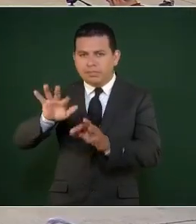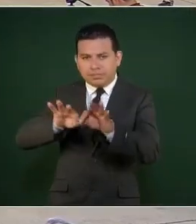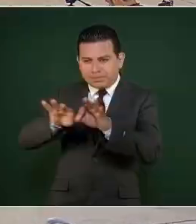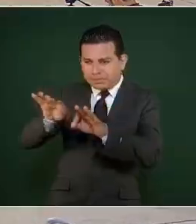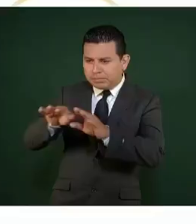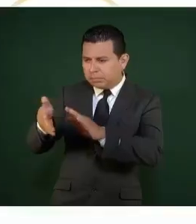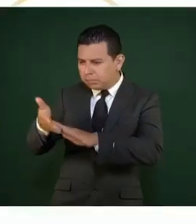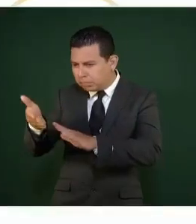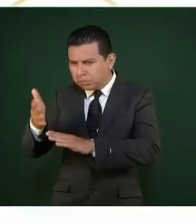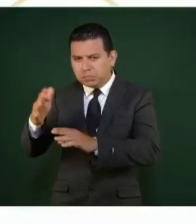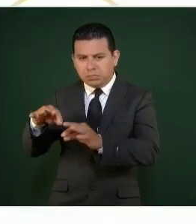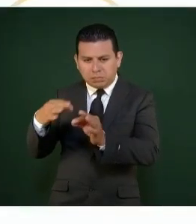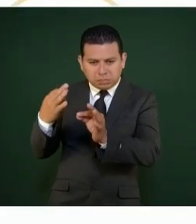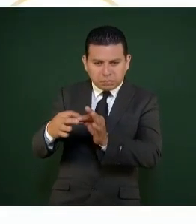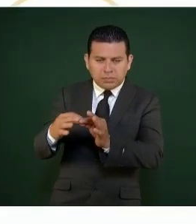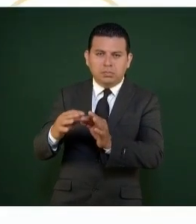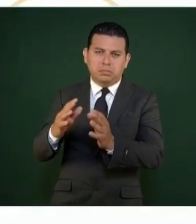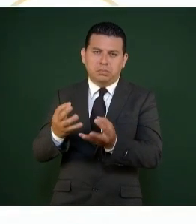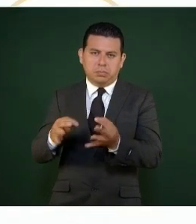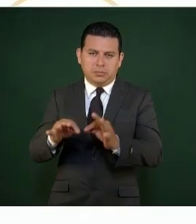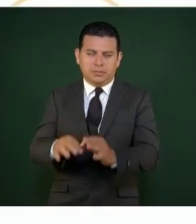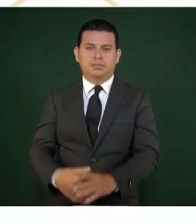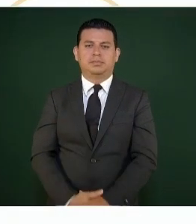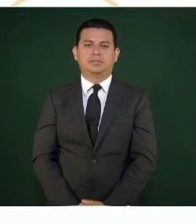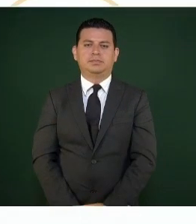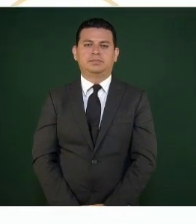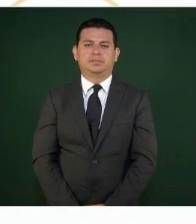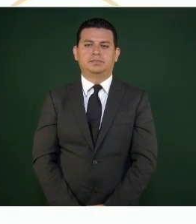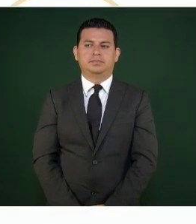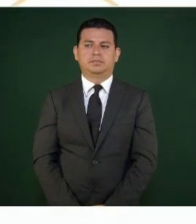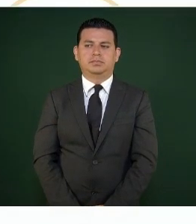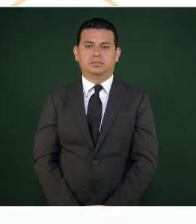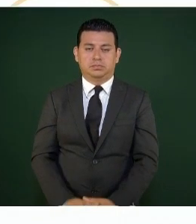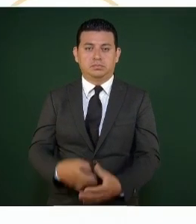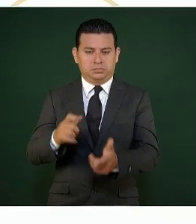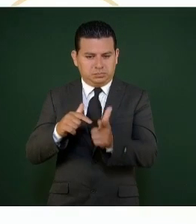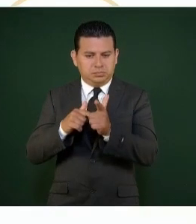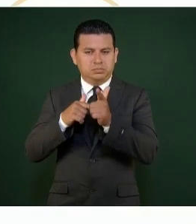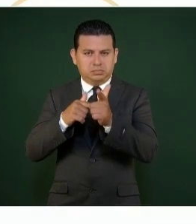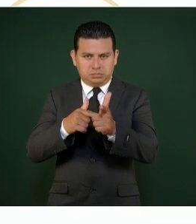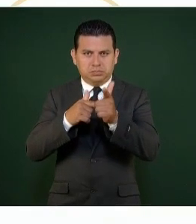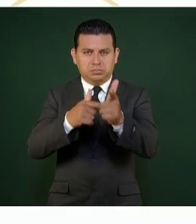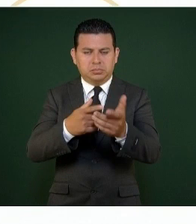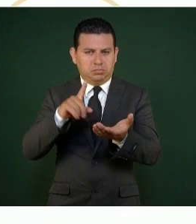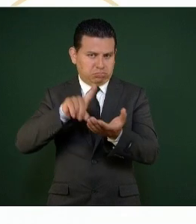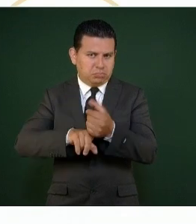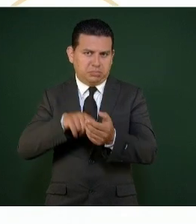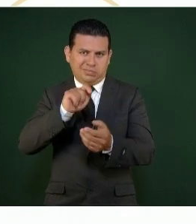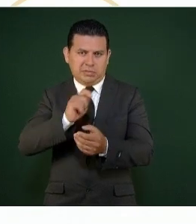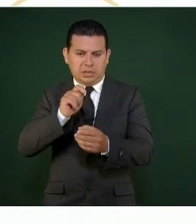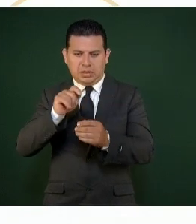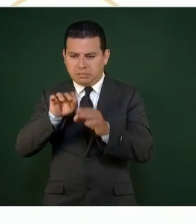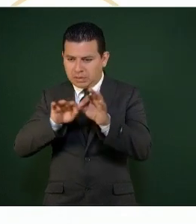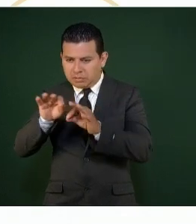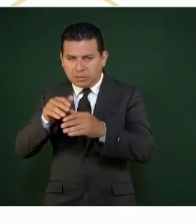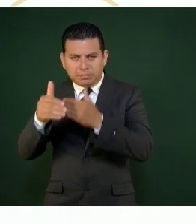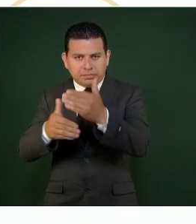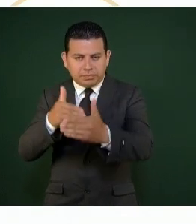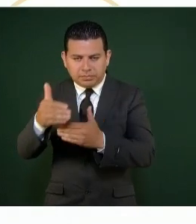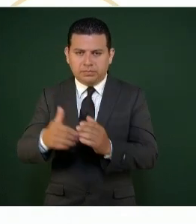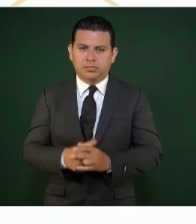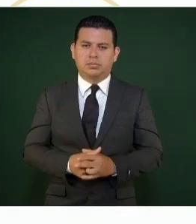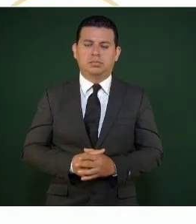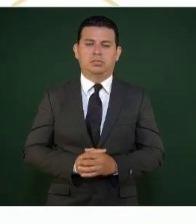desarrollando ahí, todos los polos de desarrollo que se están generando.